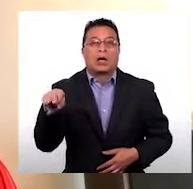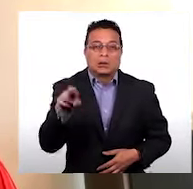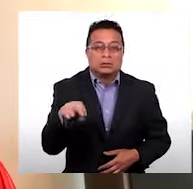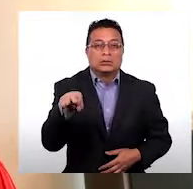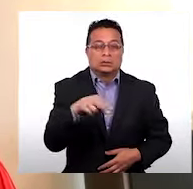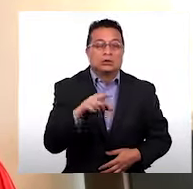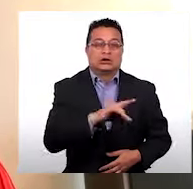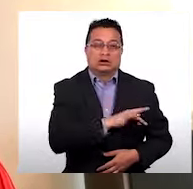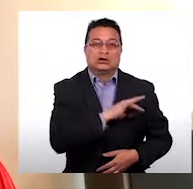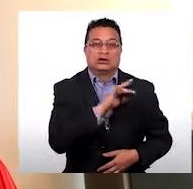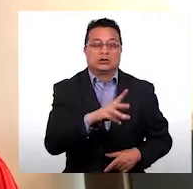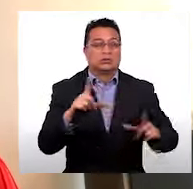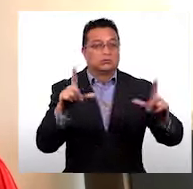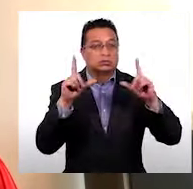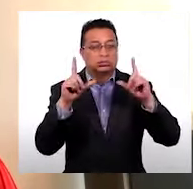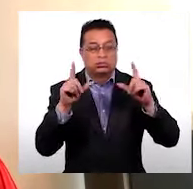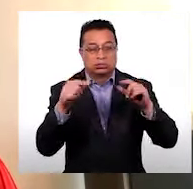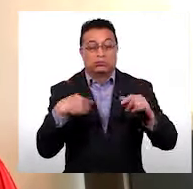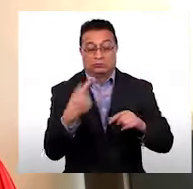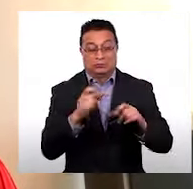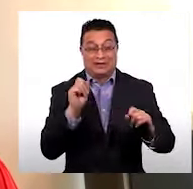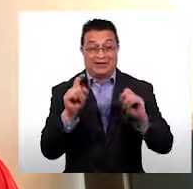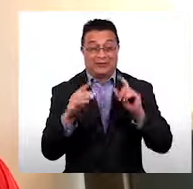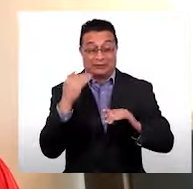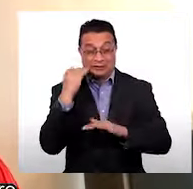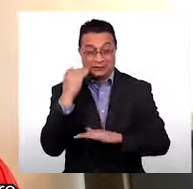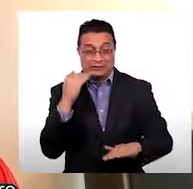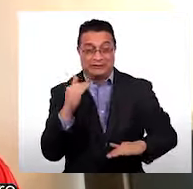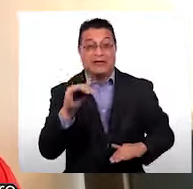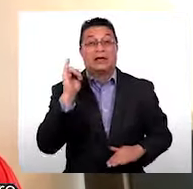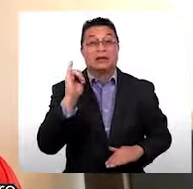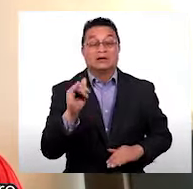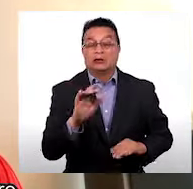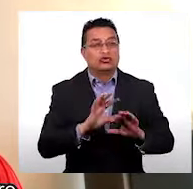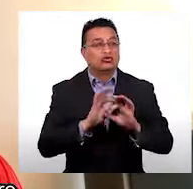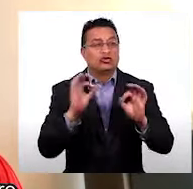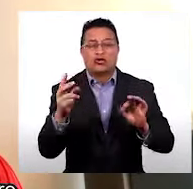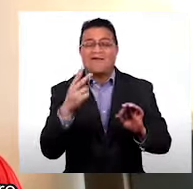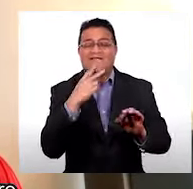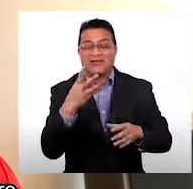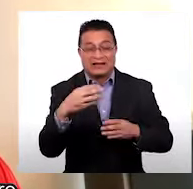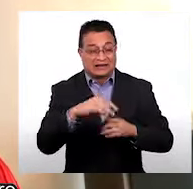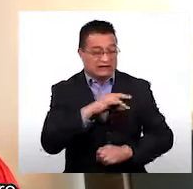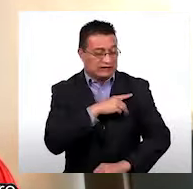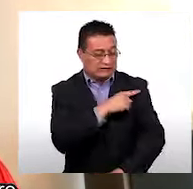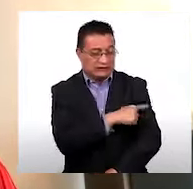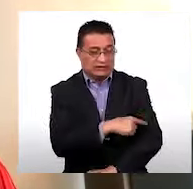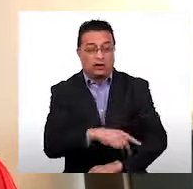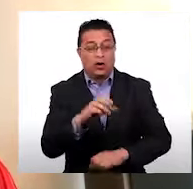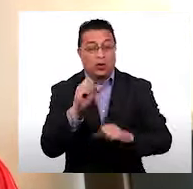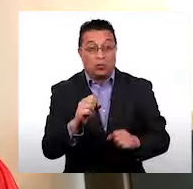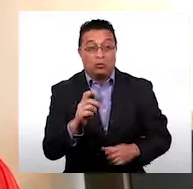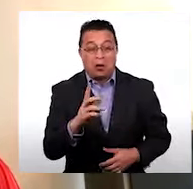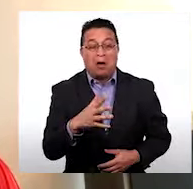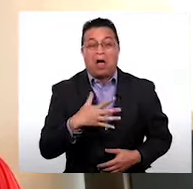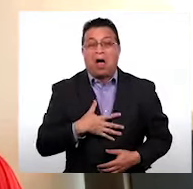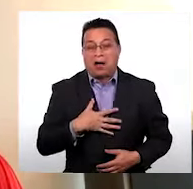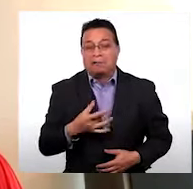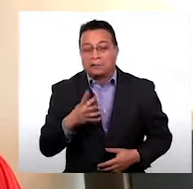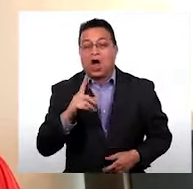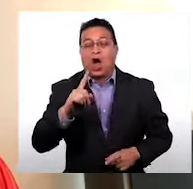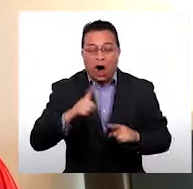siguen enlutando al país y ni como Defensoría de la Niñez ni nadie que viva en nuestro territorio nacional, estoy segura, puede